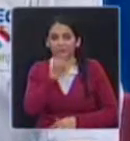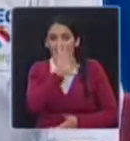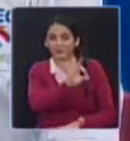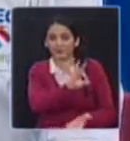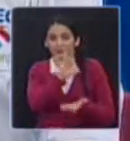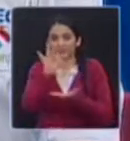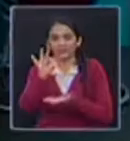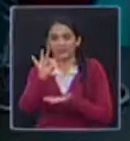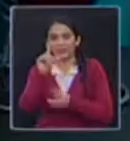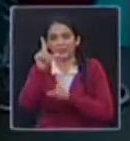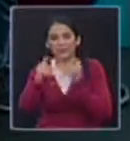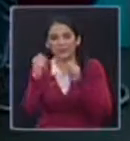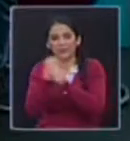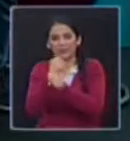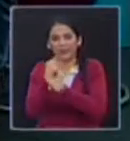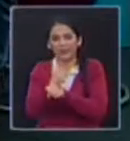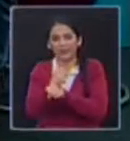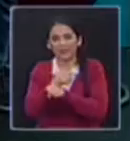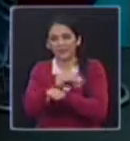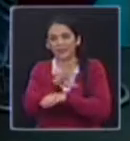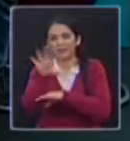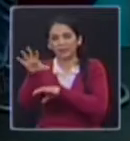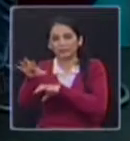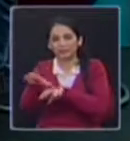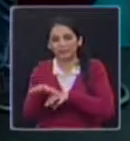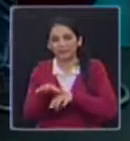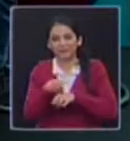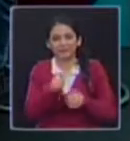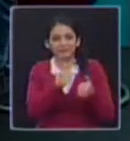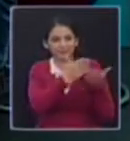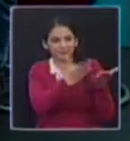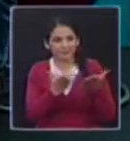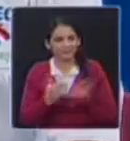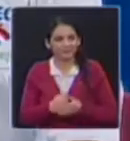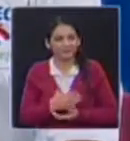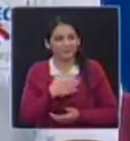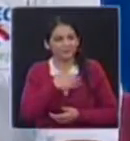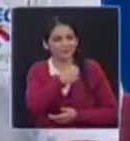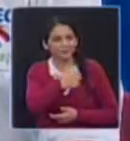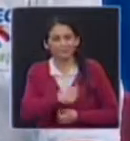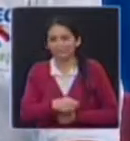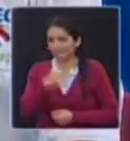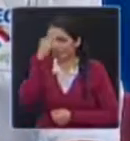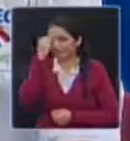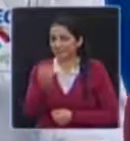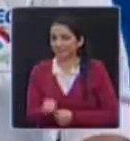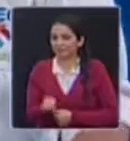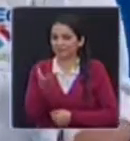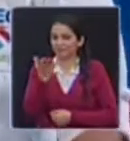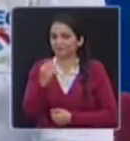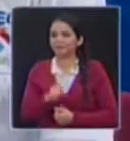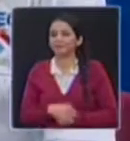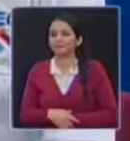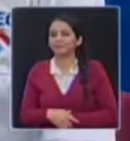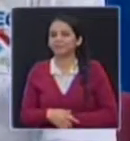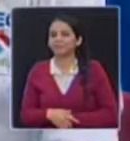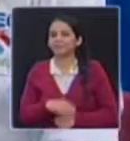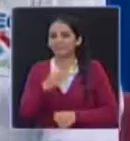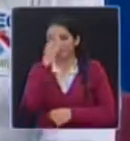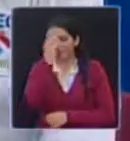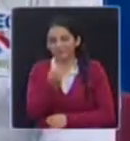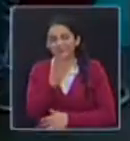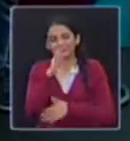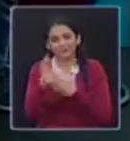que nos acompaña en esta primera emisión de Telerama Noticias. Bienvenido, Paul, ¿cómo está? María Antonieta, muy buenos días, amigos televidentes. Buenos